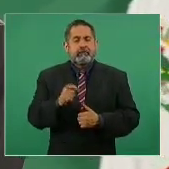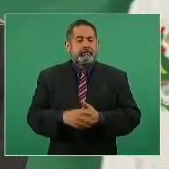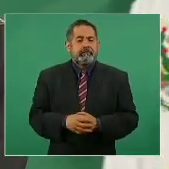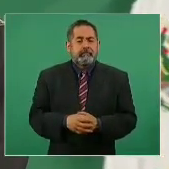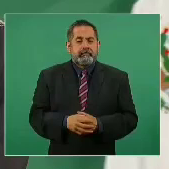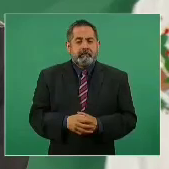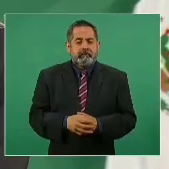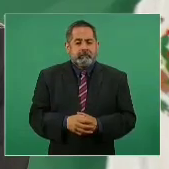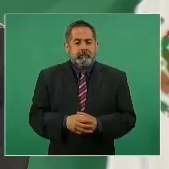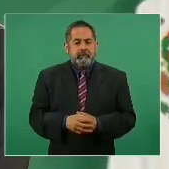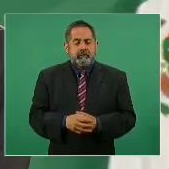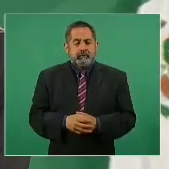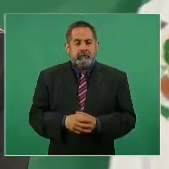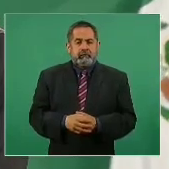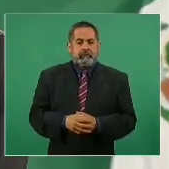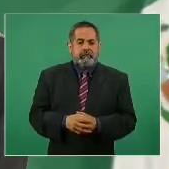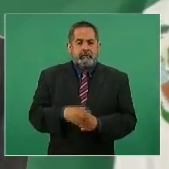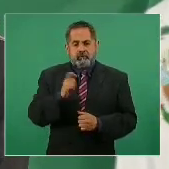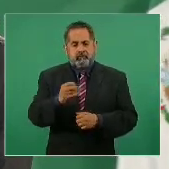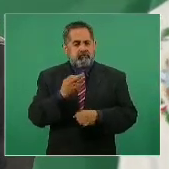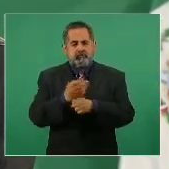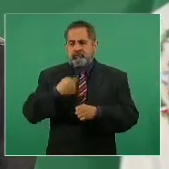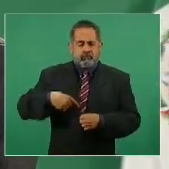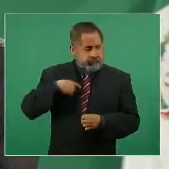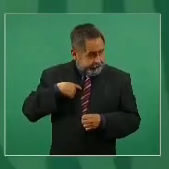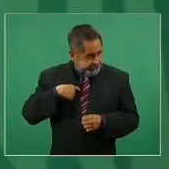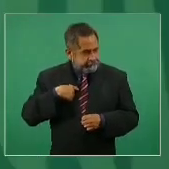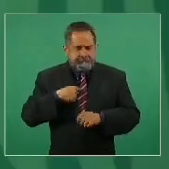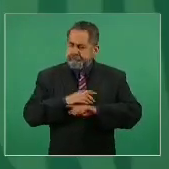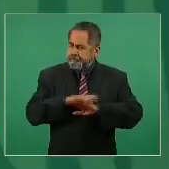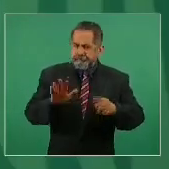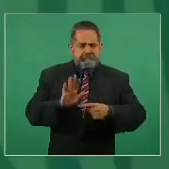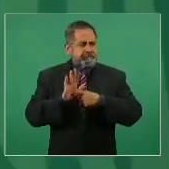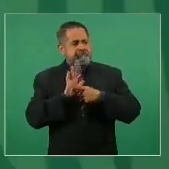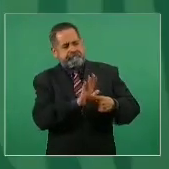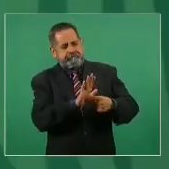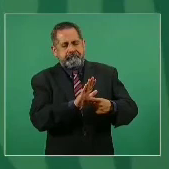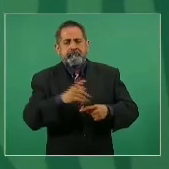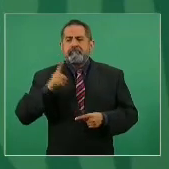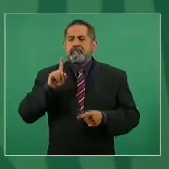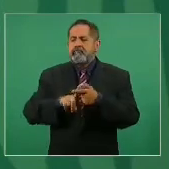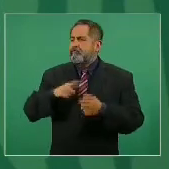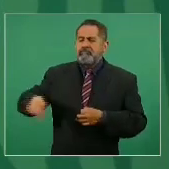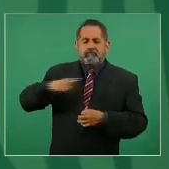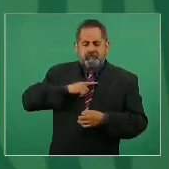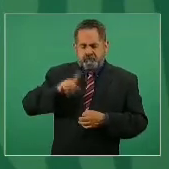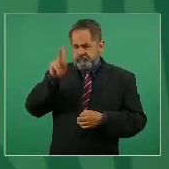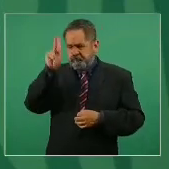de dar un ejemplo de sensatez